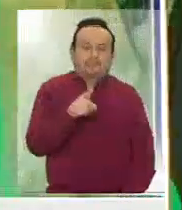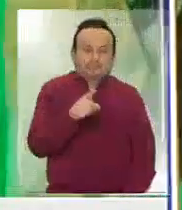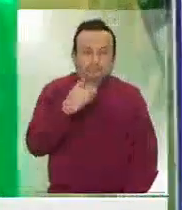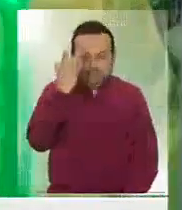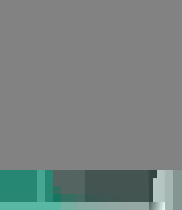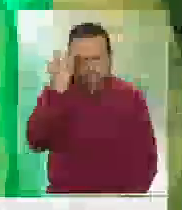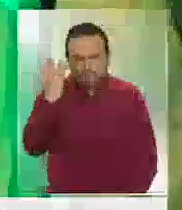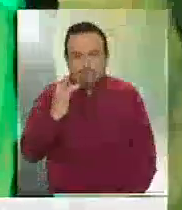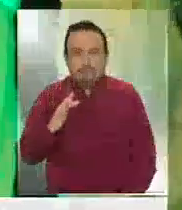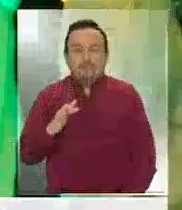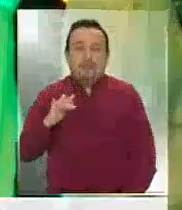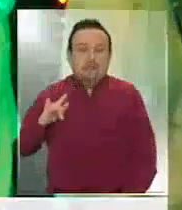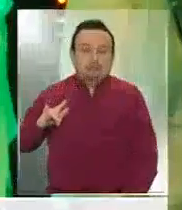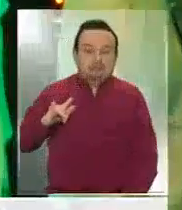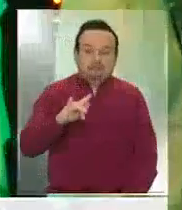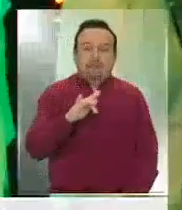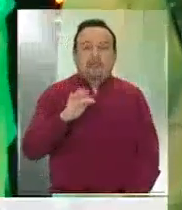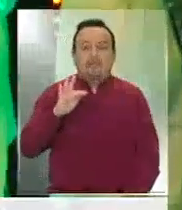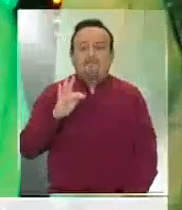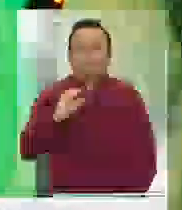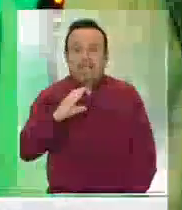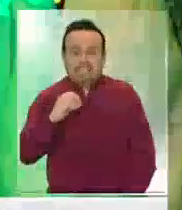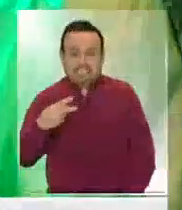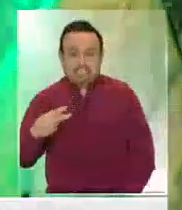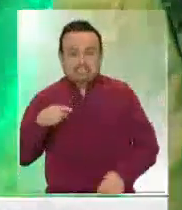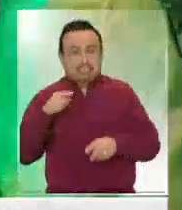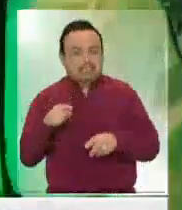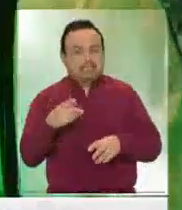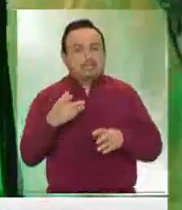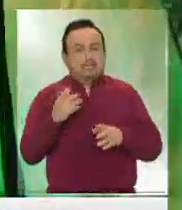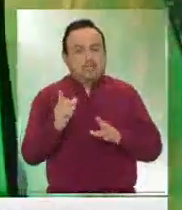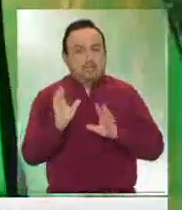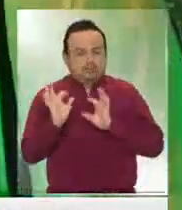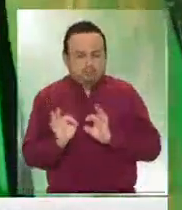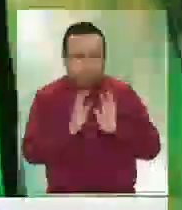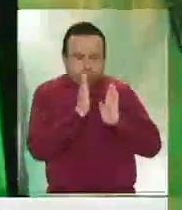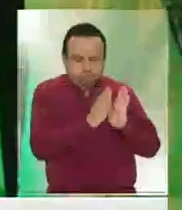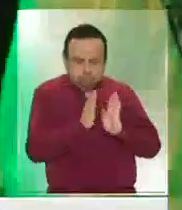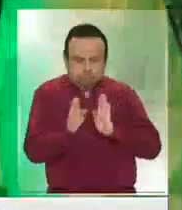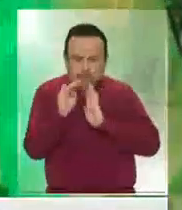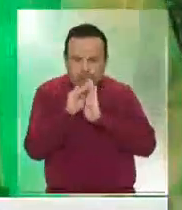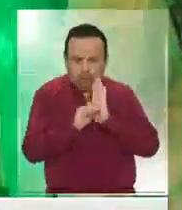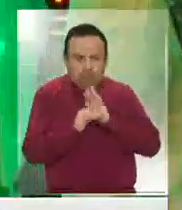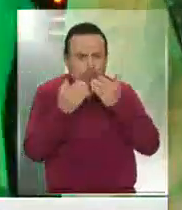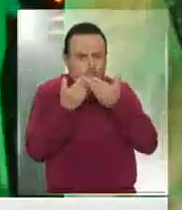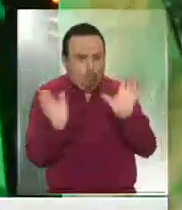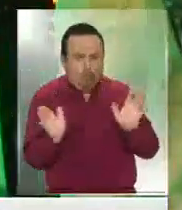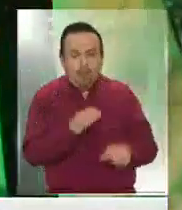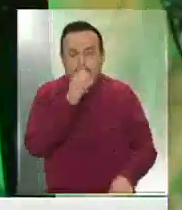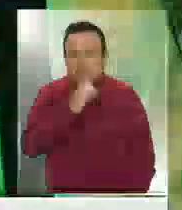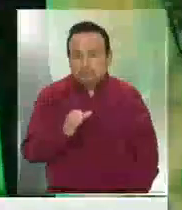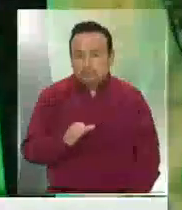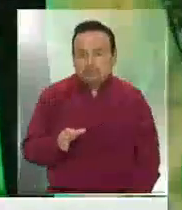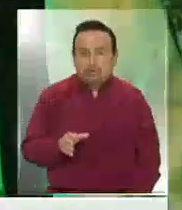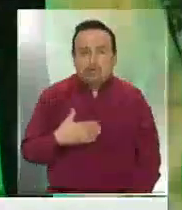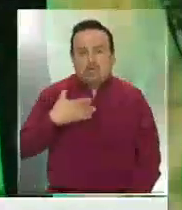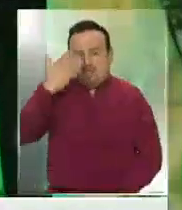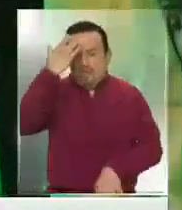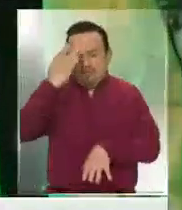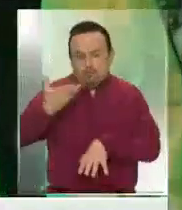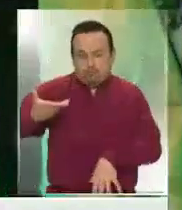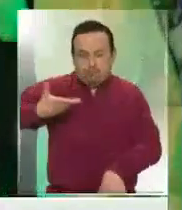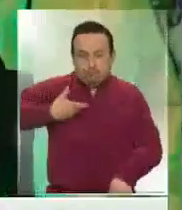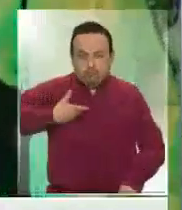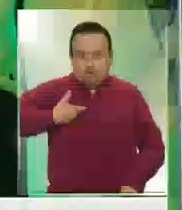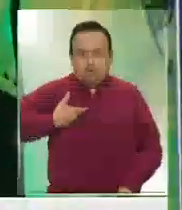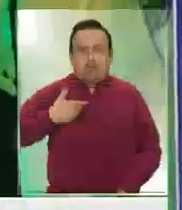la FACH, que el traslado se ha realizado bajo el protocolo de cualquier otro paciente con un contagio